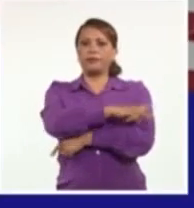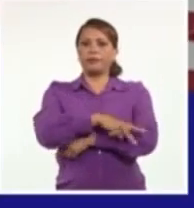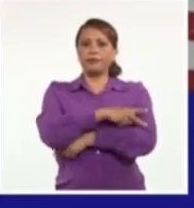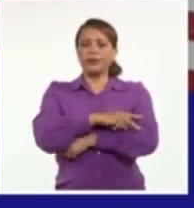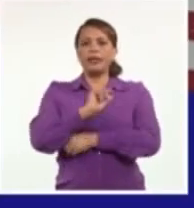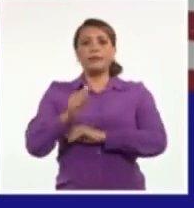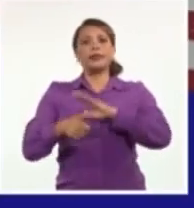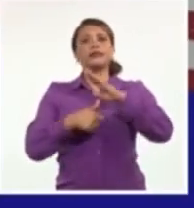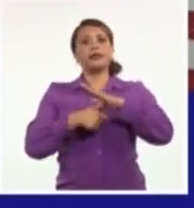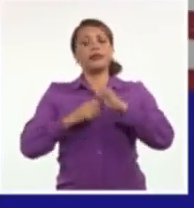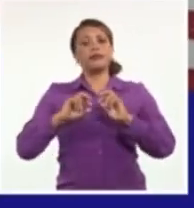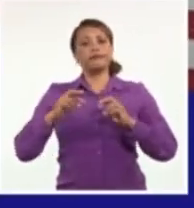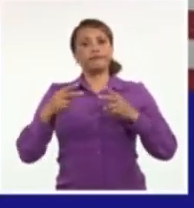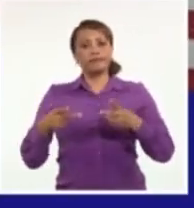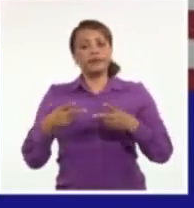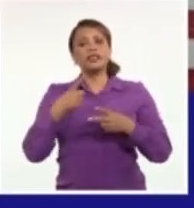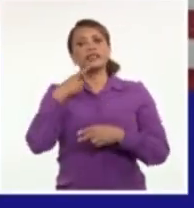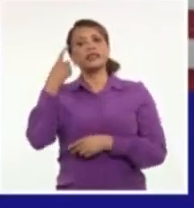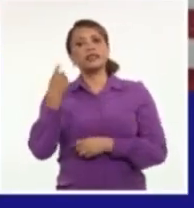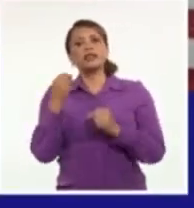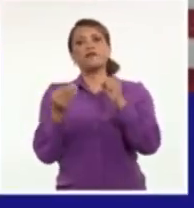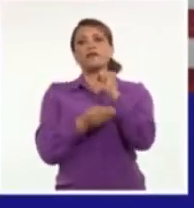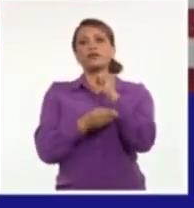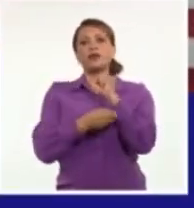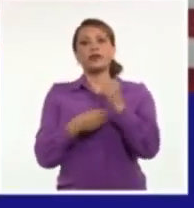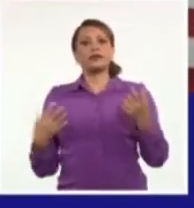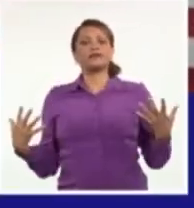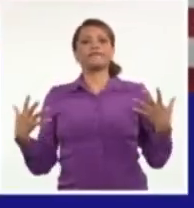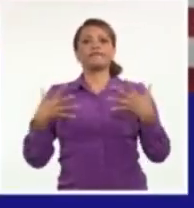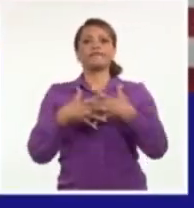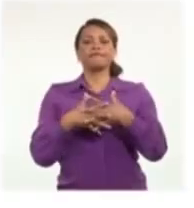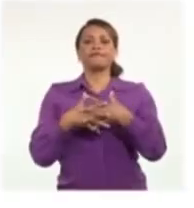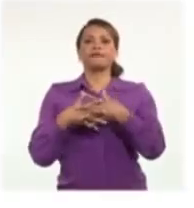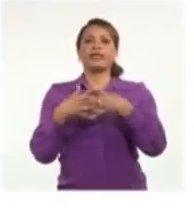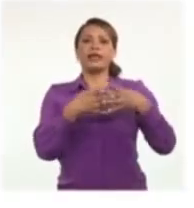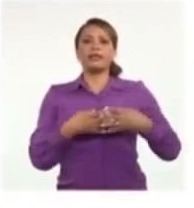voluntad de Cuba de fortalecer y diversificar los vínculos con sus nacionales en el exterior.